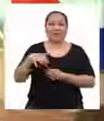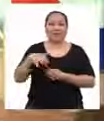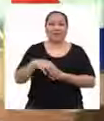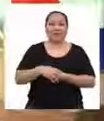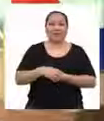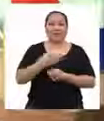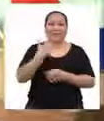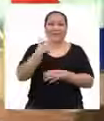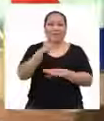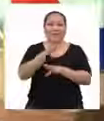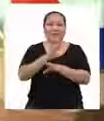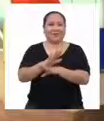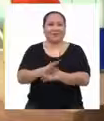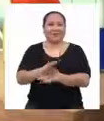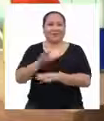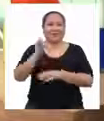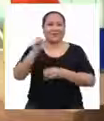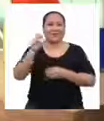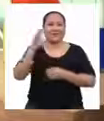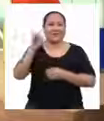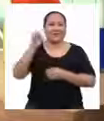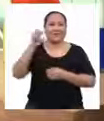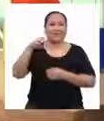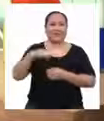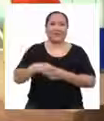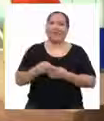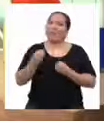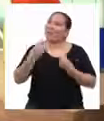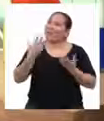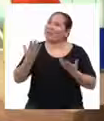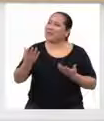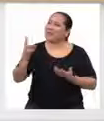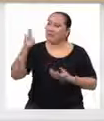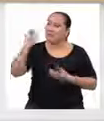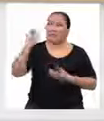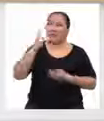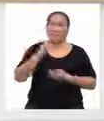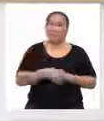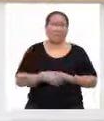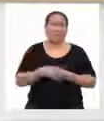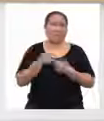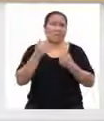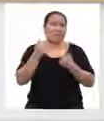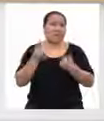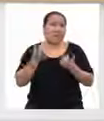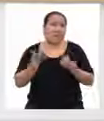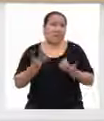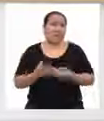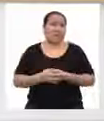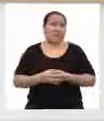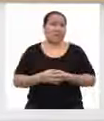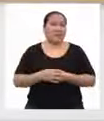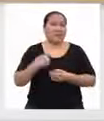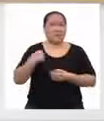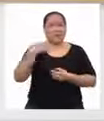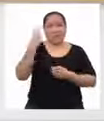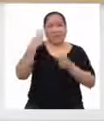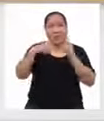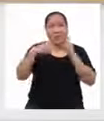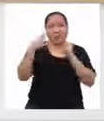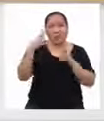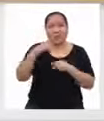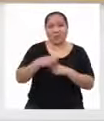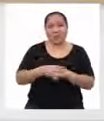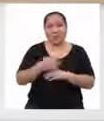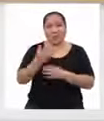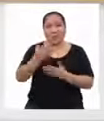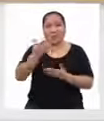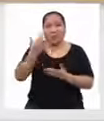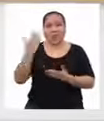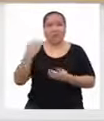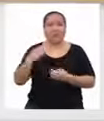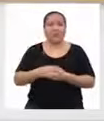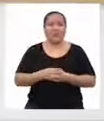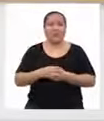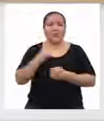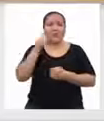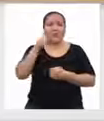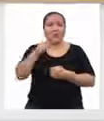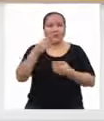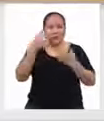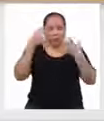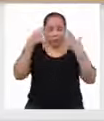Buenas tardes, Yeremis. ¿Cómo le va hoy, profesora? Bien, la verdad. He visto que andas últimamente muy comprometida